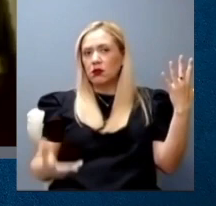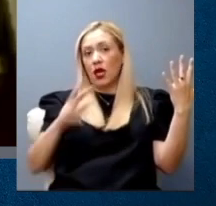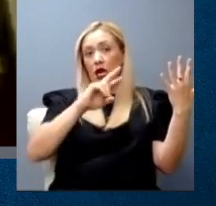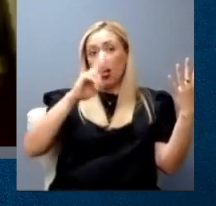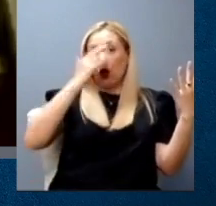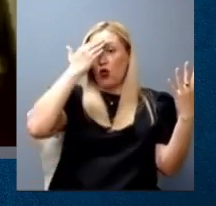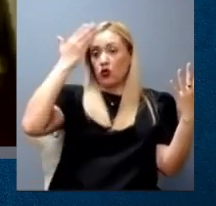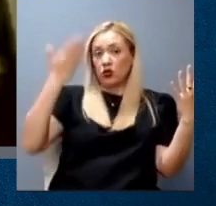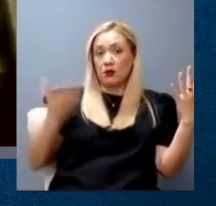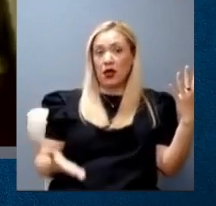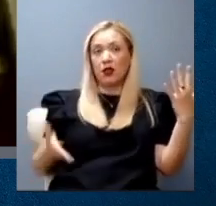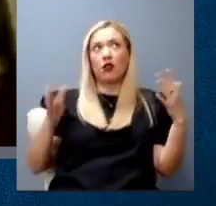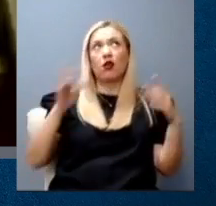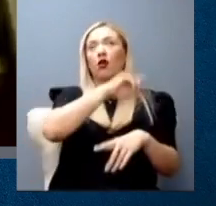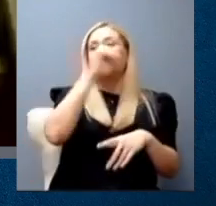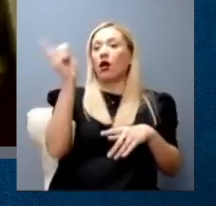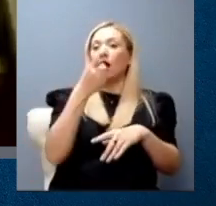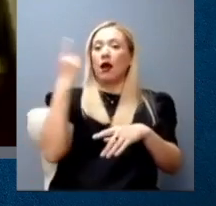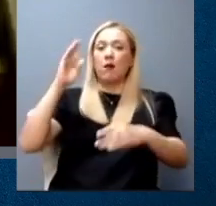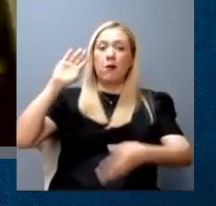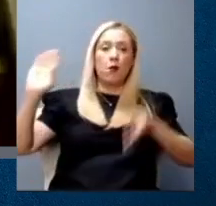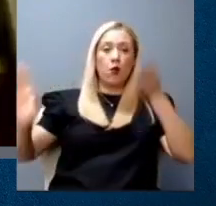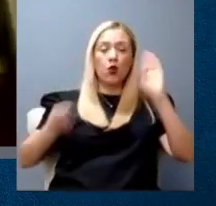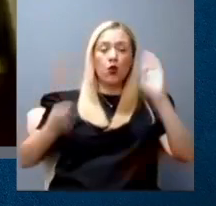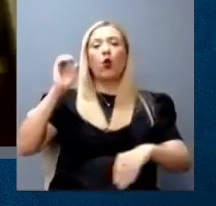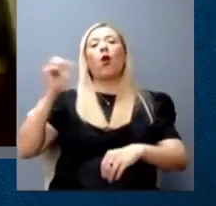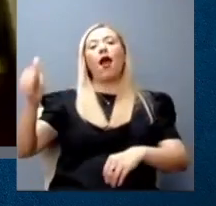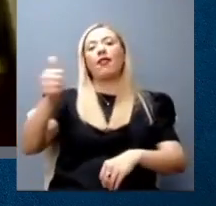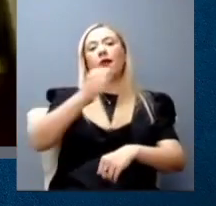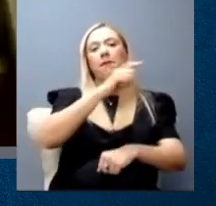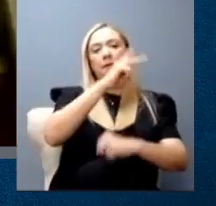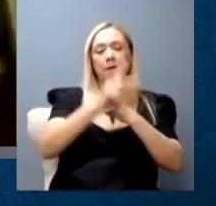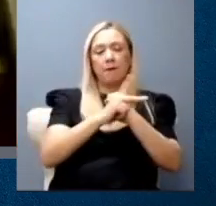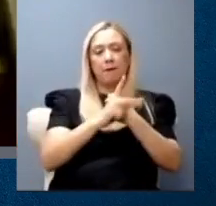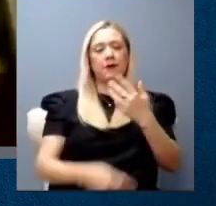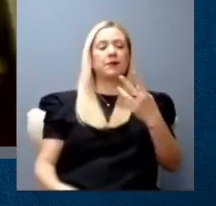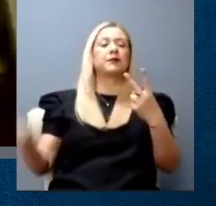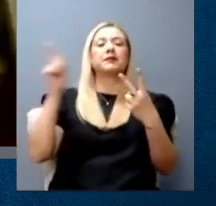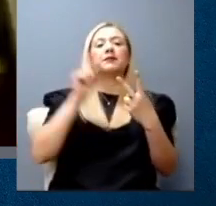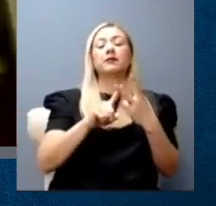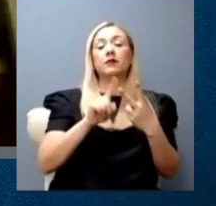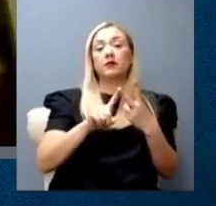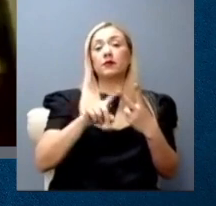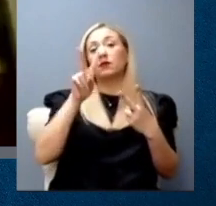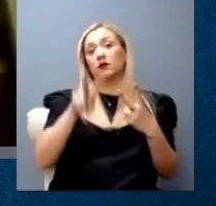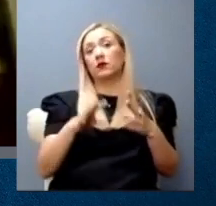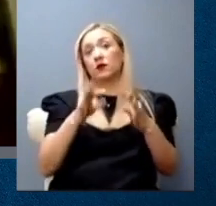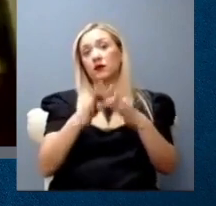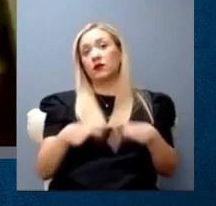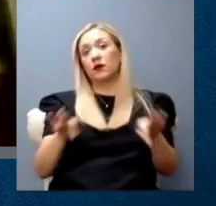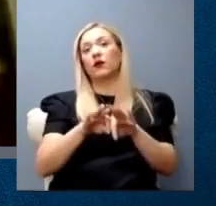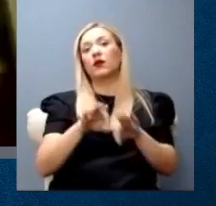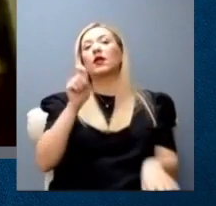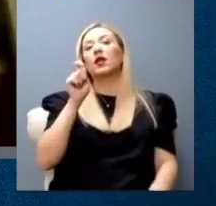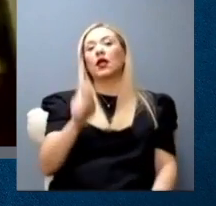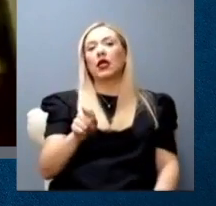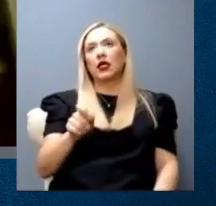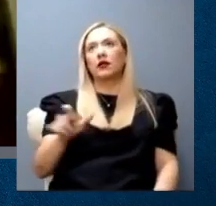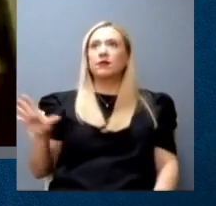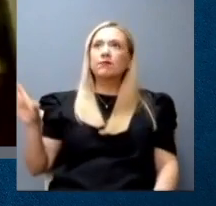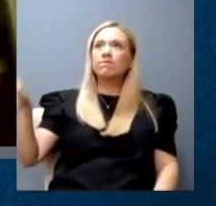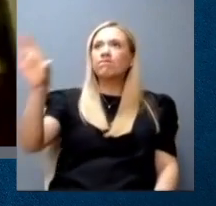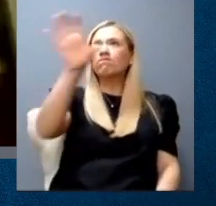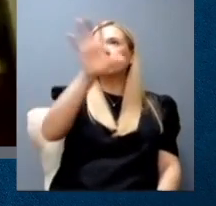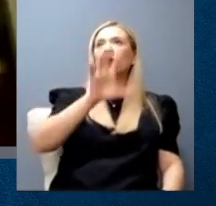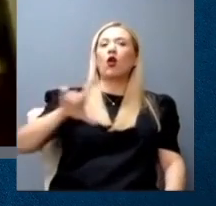reconocimiento internacional de los derechos humanos, y la segunda pata, no menos importante, es la pata institucional, es decir,